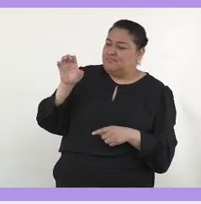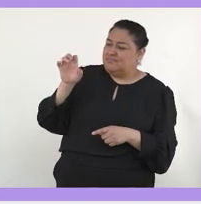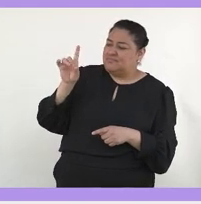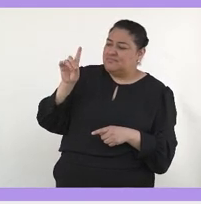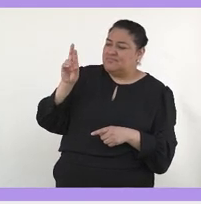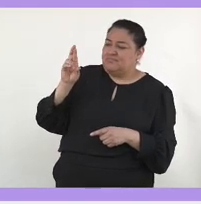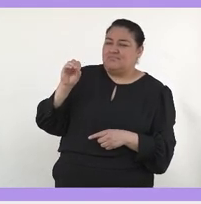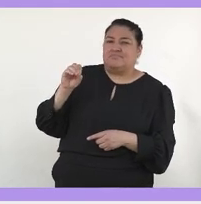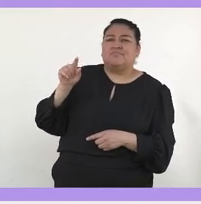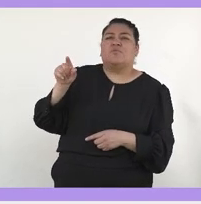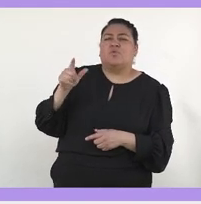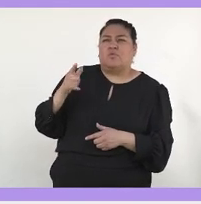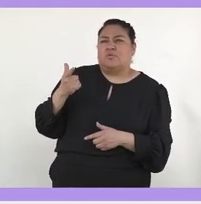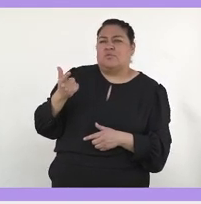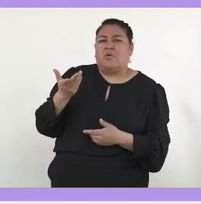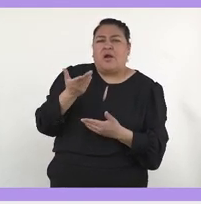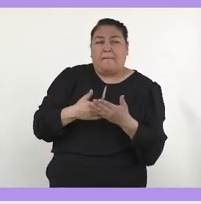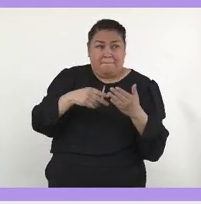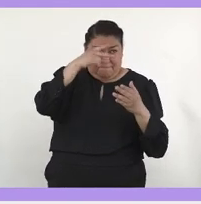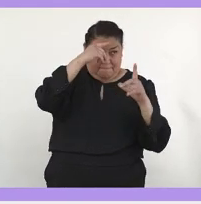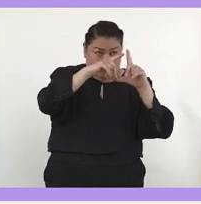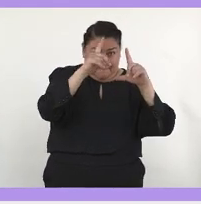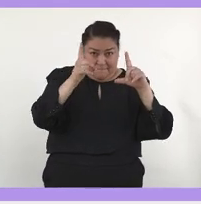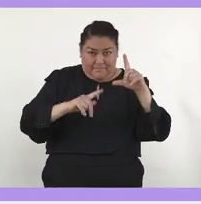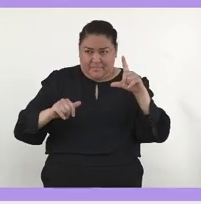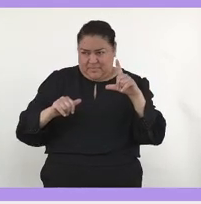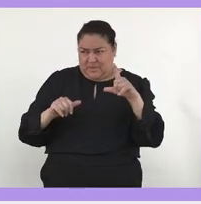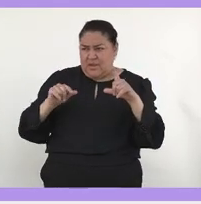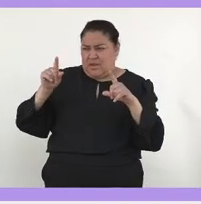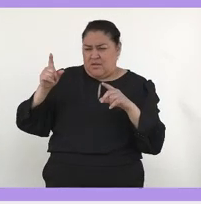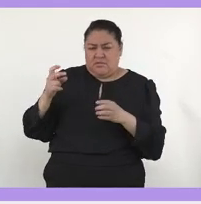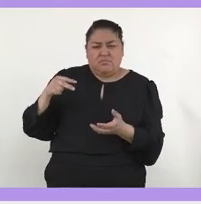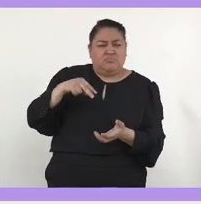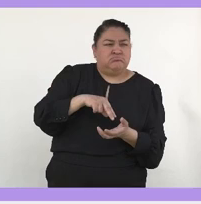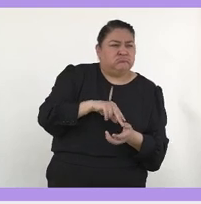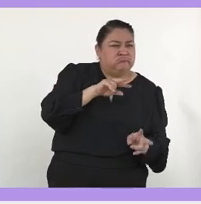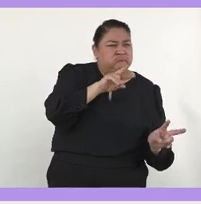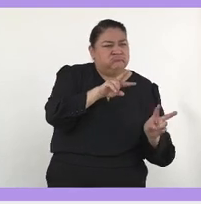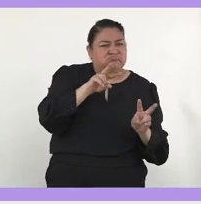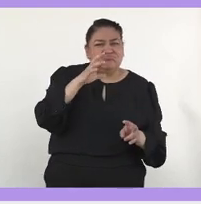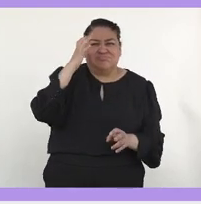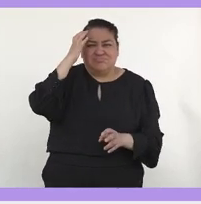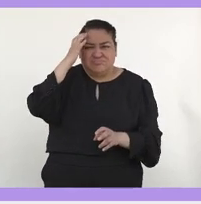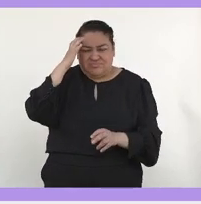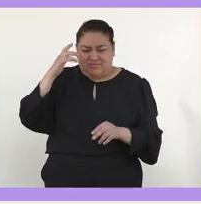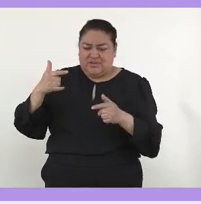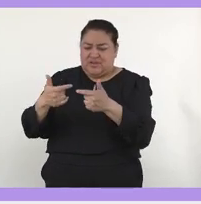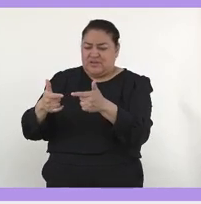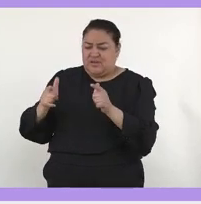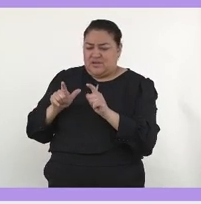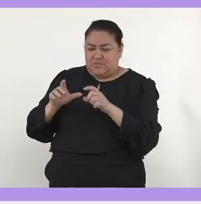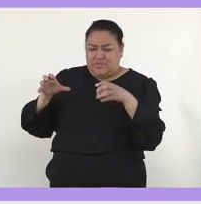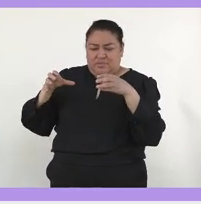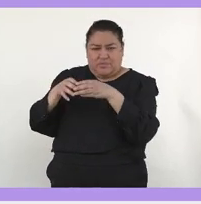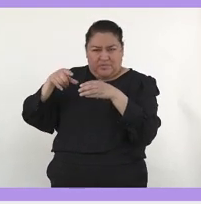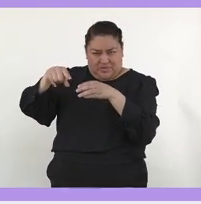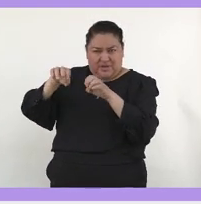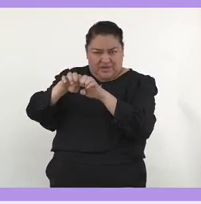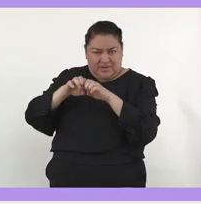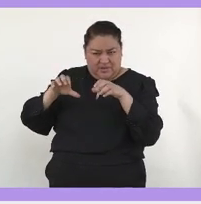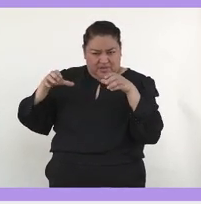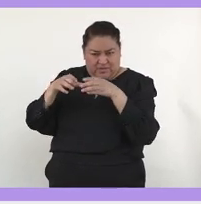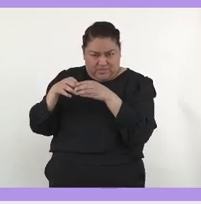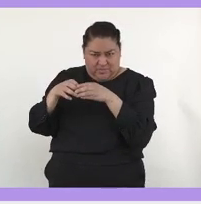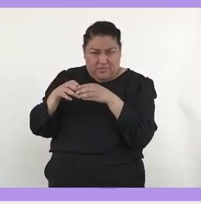cuentes qué te has encontrado en nuestro país tienes un bagaje impresionante a nivel femeniles en España por supuesto principalmente